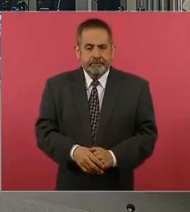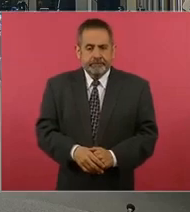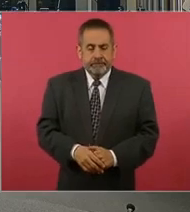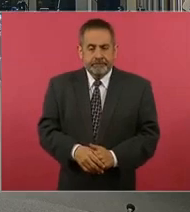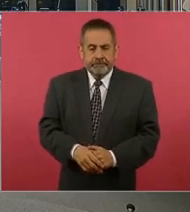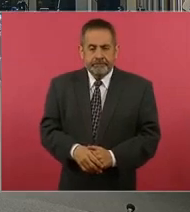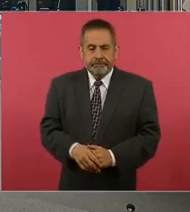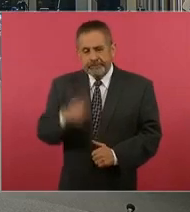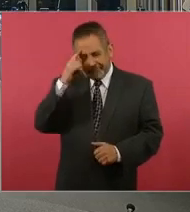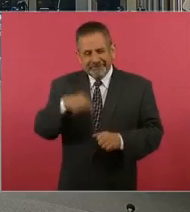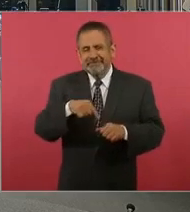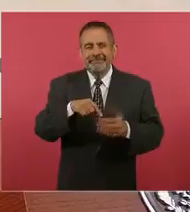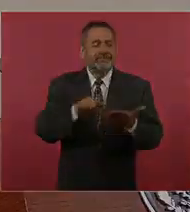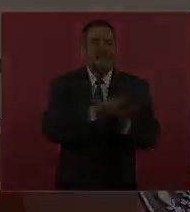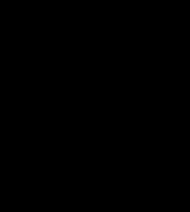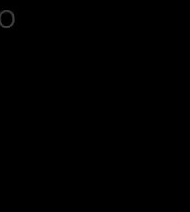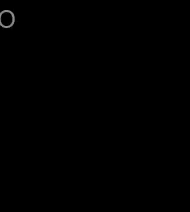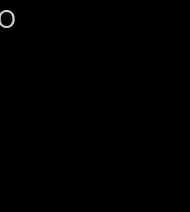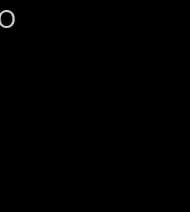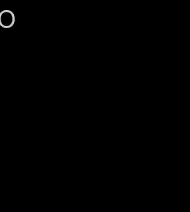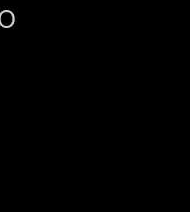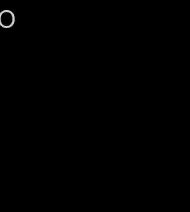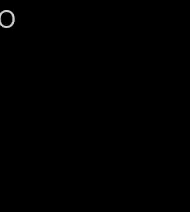aprobar la llamada reforma energética.